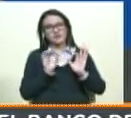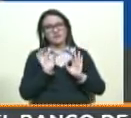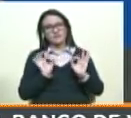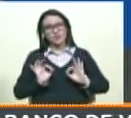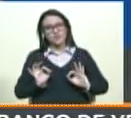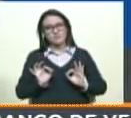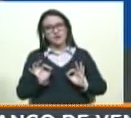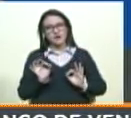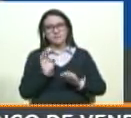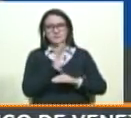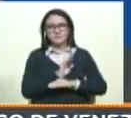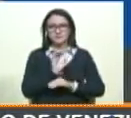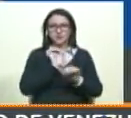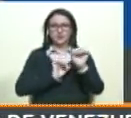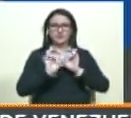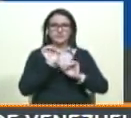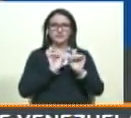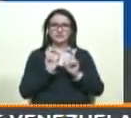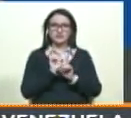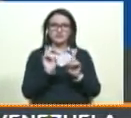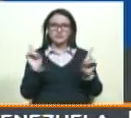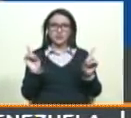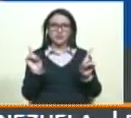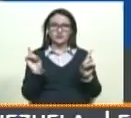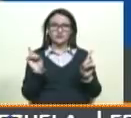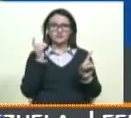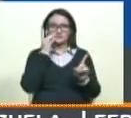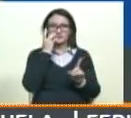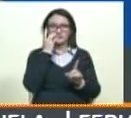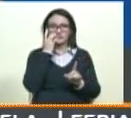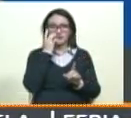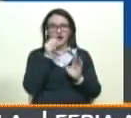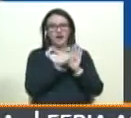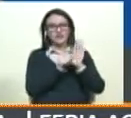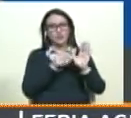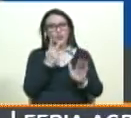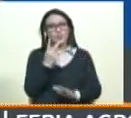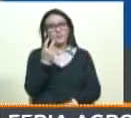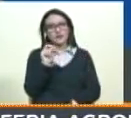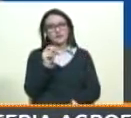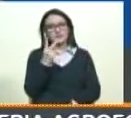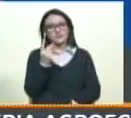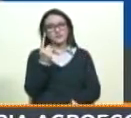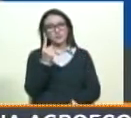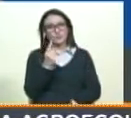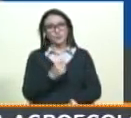la preservación y la defensa de la democracia previstos en su artículo 20 y 21, salud.